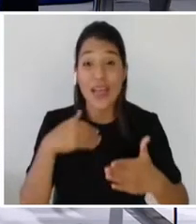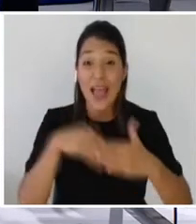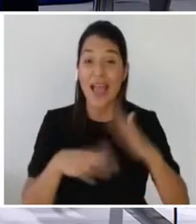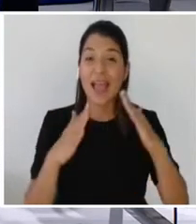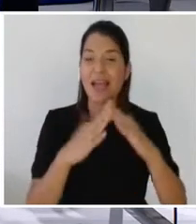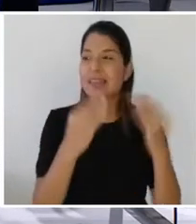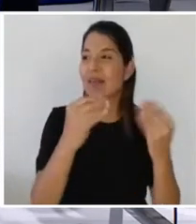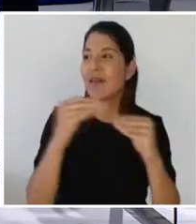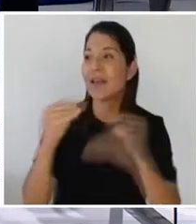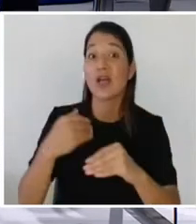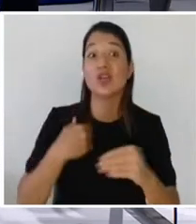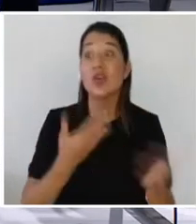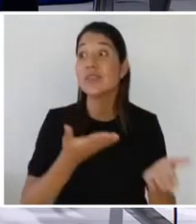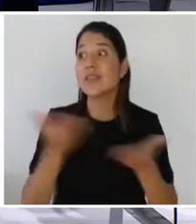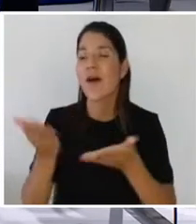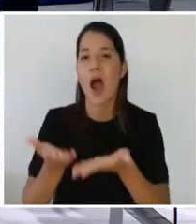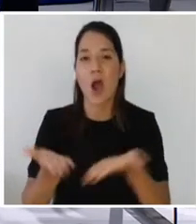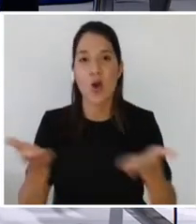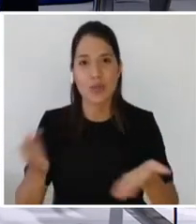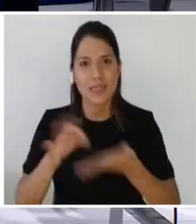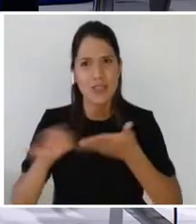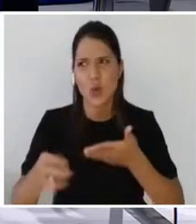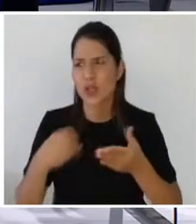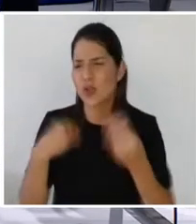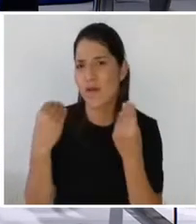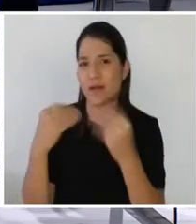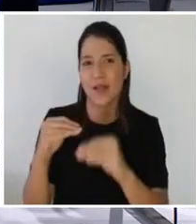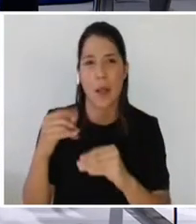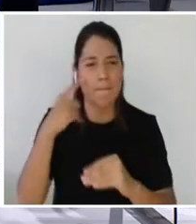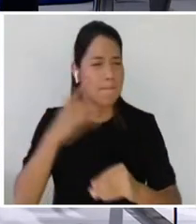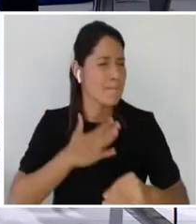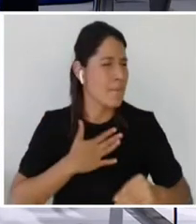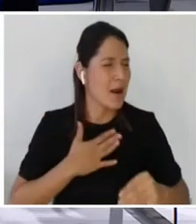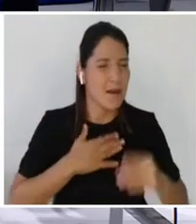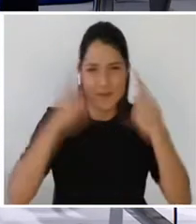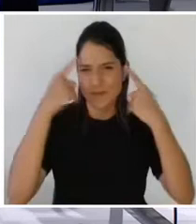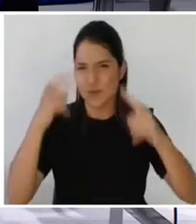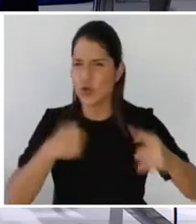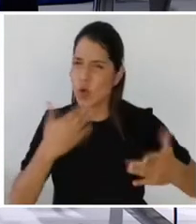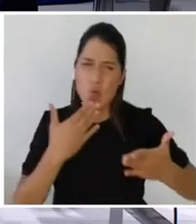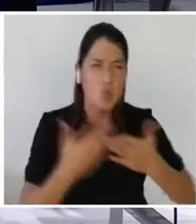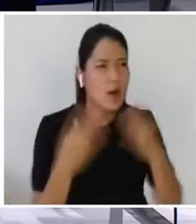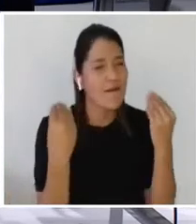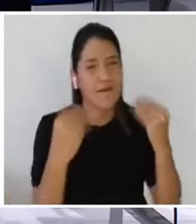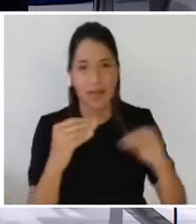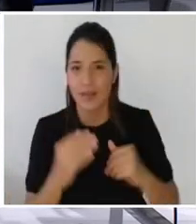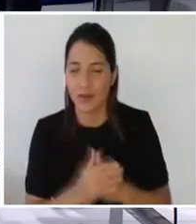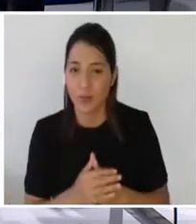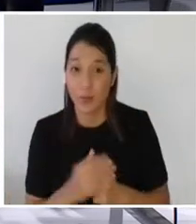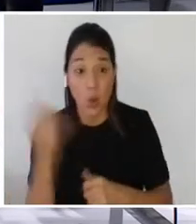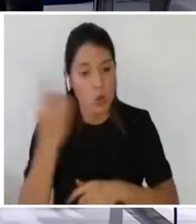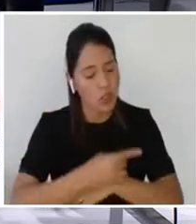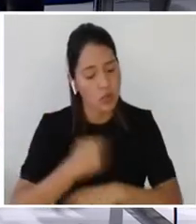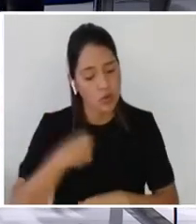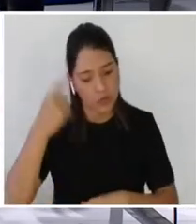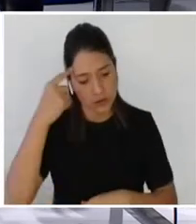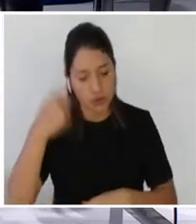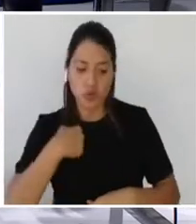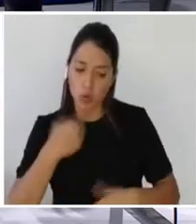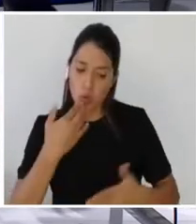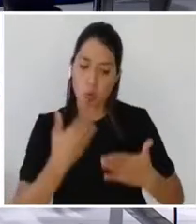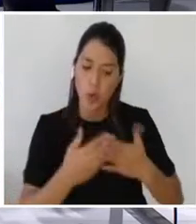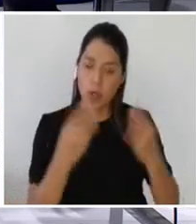las vendía y para mí eso era un éxito, yo era súper buena vendiendo. Y un día dije, yo soy buena vendiendo, soy